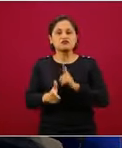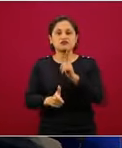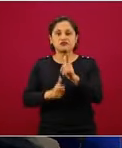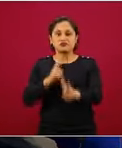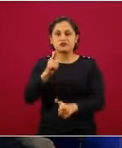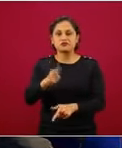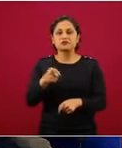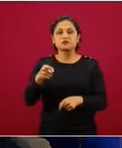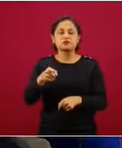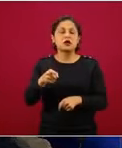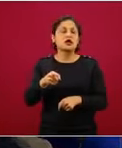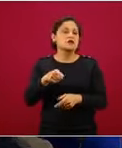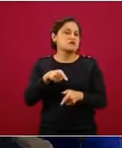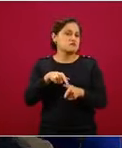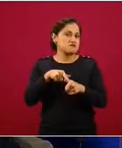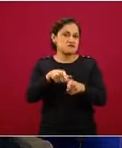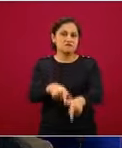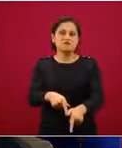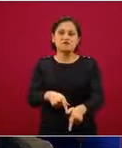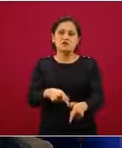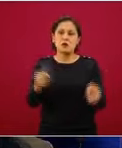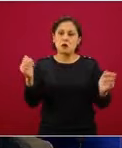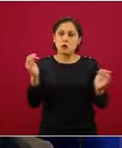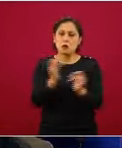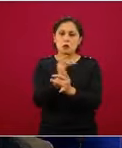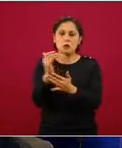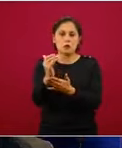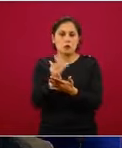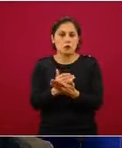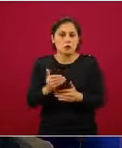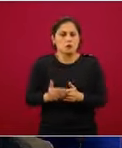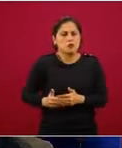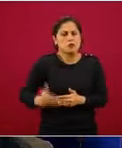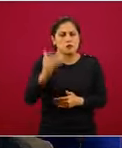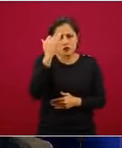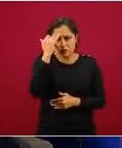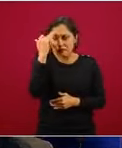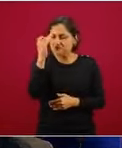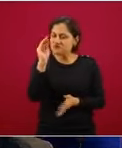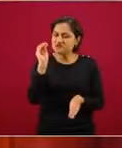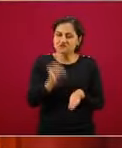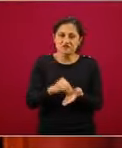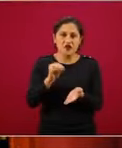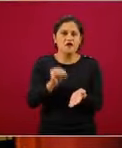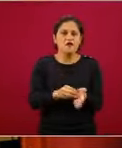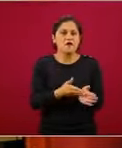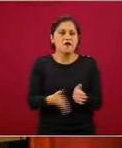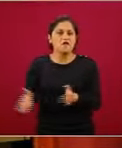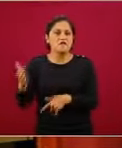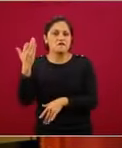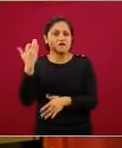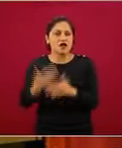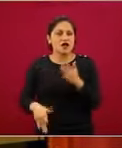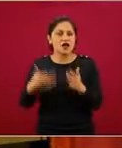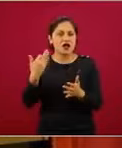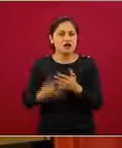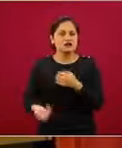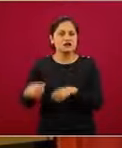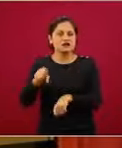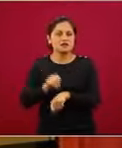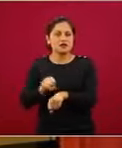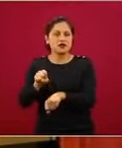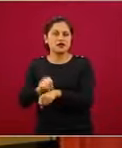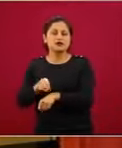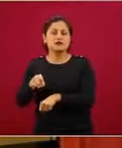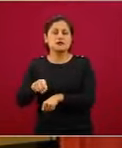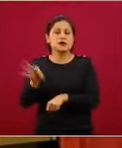movilidad pública hasta todo el tiempo necesario. Les falta todavía varias semanas y serán las últimas